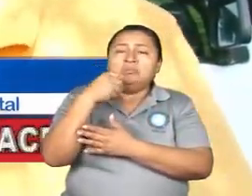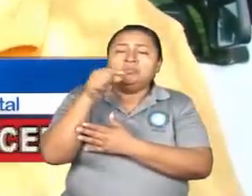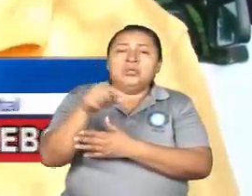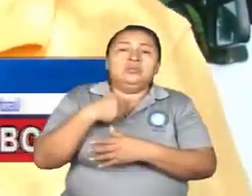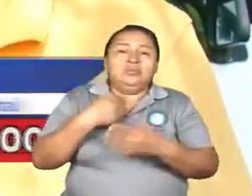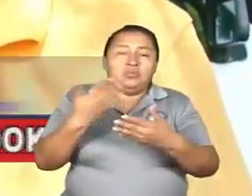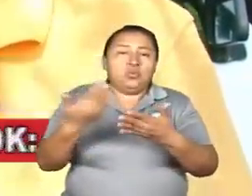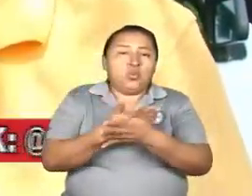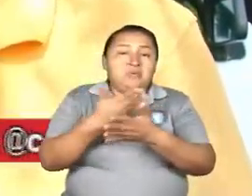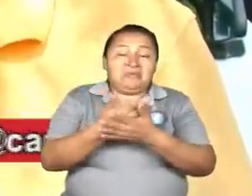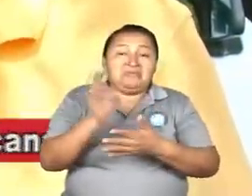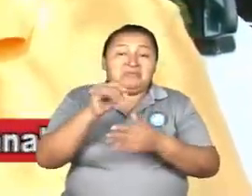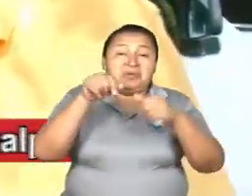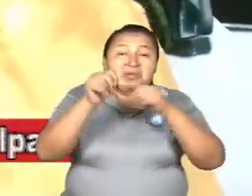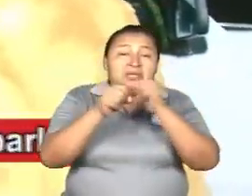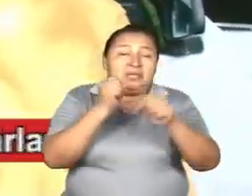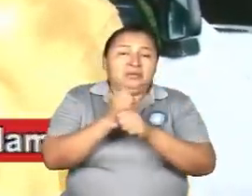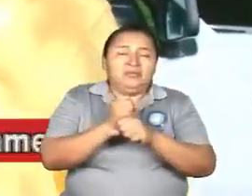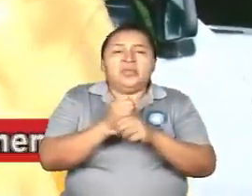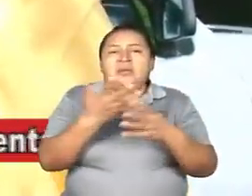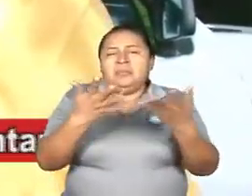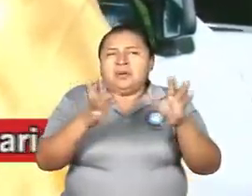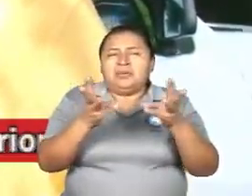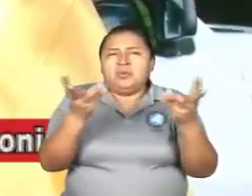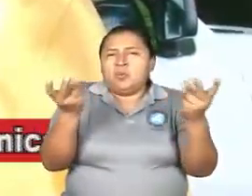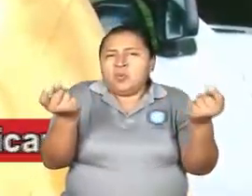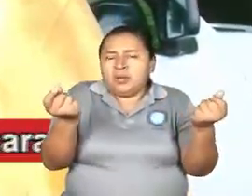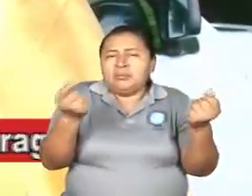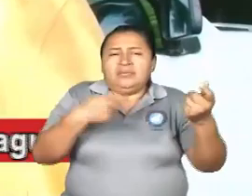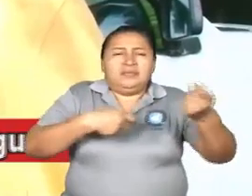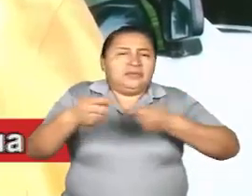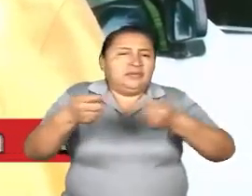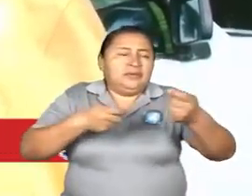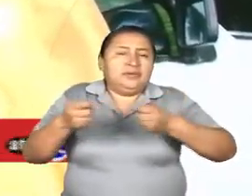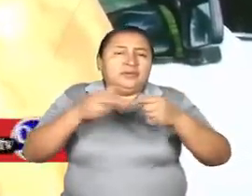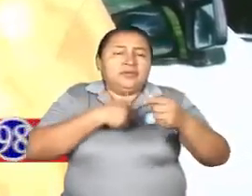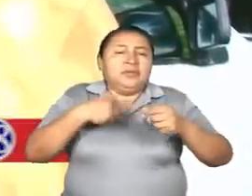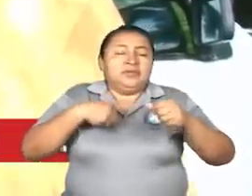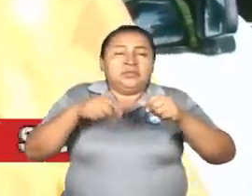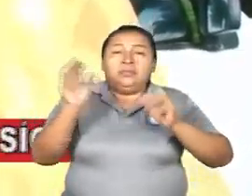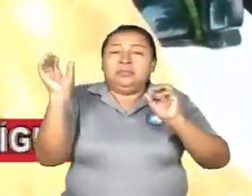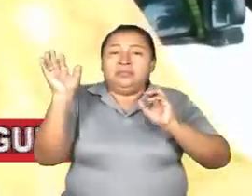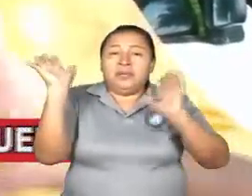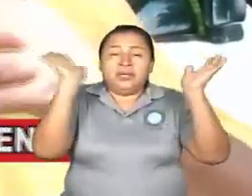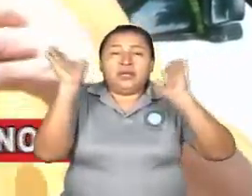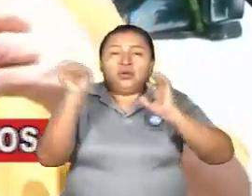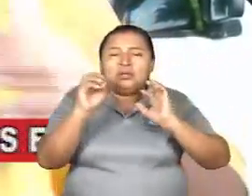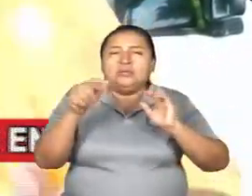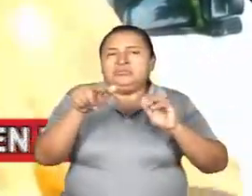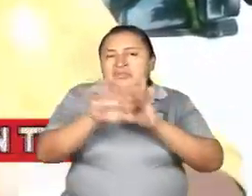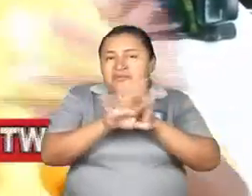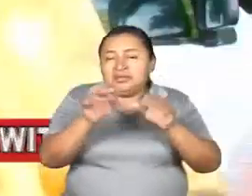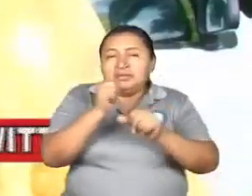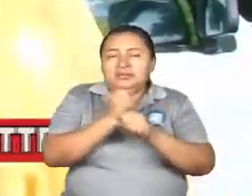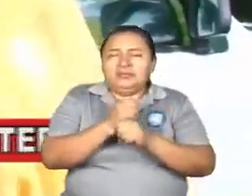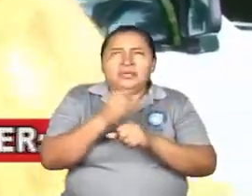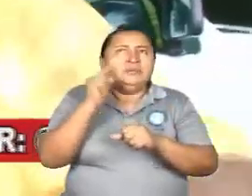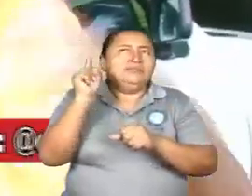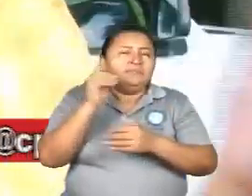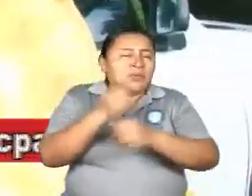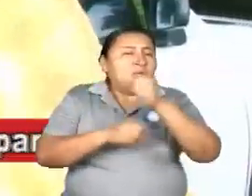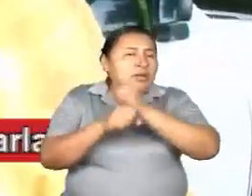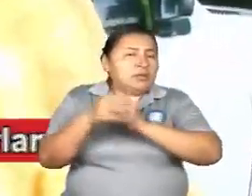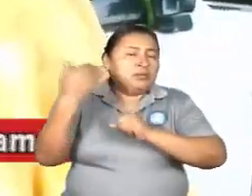que traemos este año. Ahora, ¿cuántas son las ventas que hace el Oriental a fin de año, en los años anteriores?